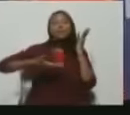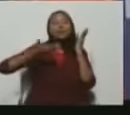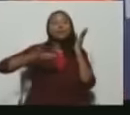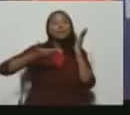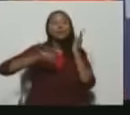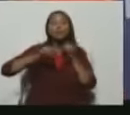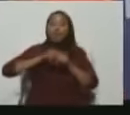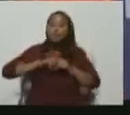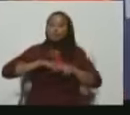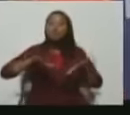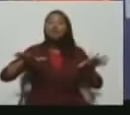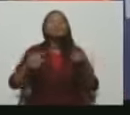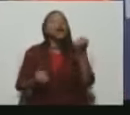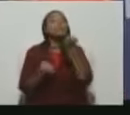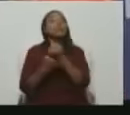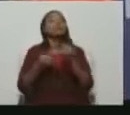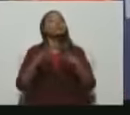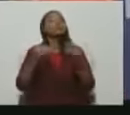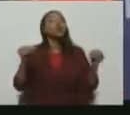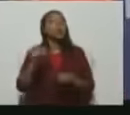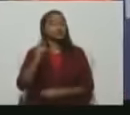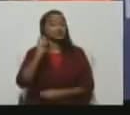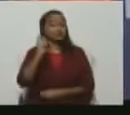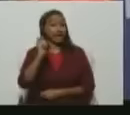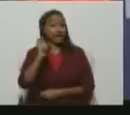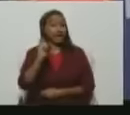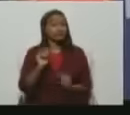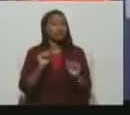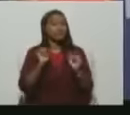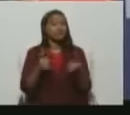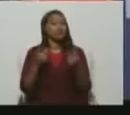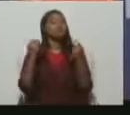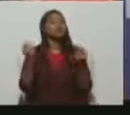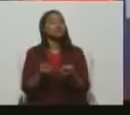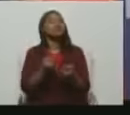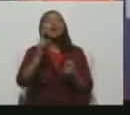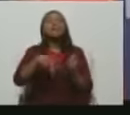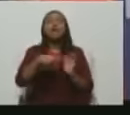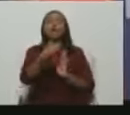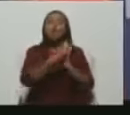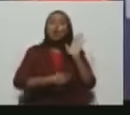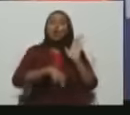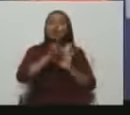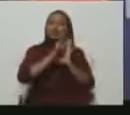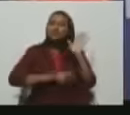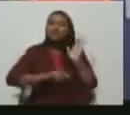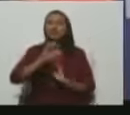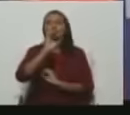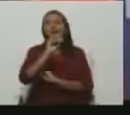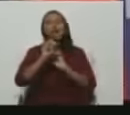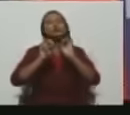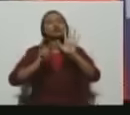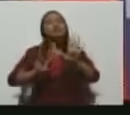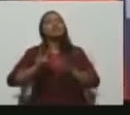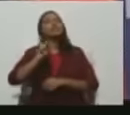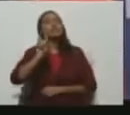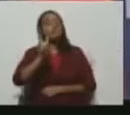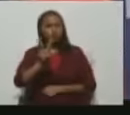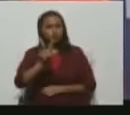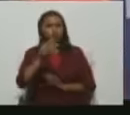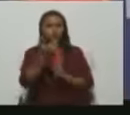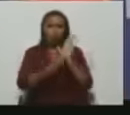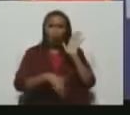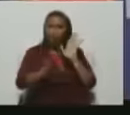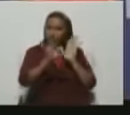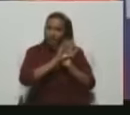el apoyo a todas estas tareas. Igualmente, se activa la resolución conjunta 072, esta resolución conjunta entre el Ministerio del